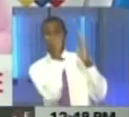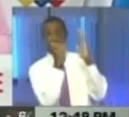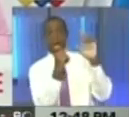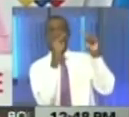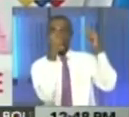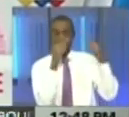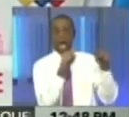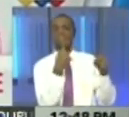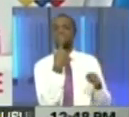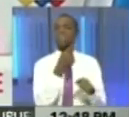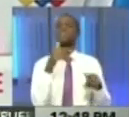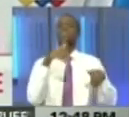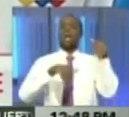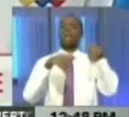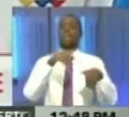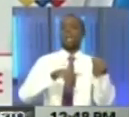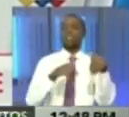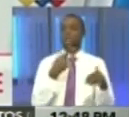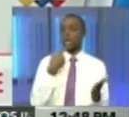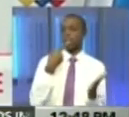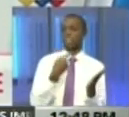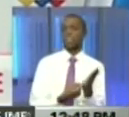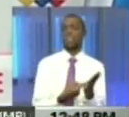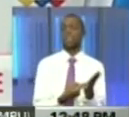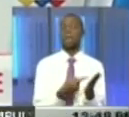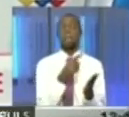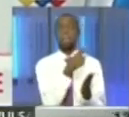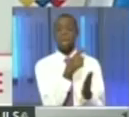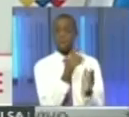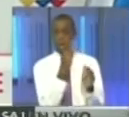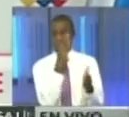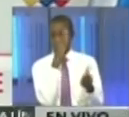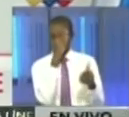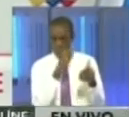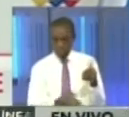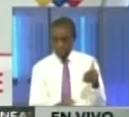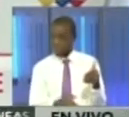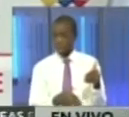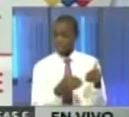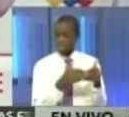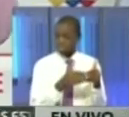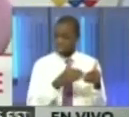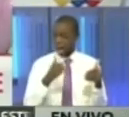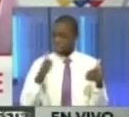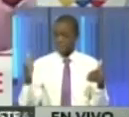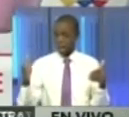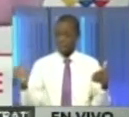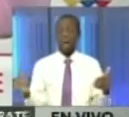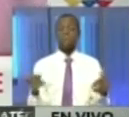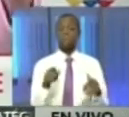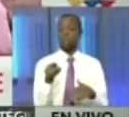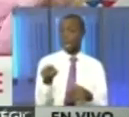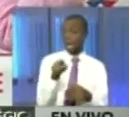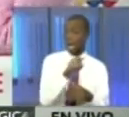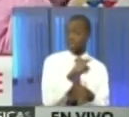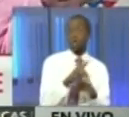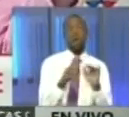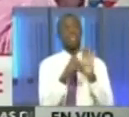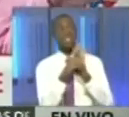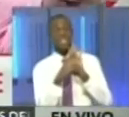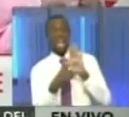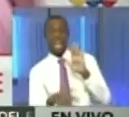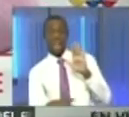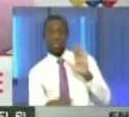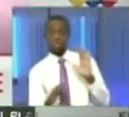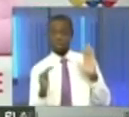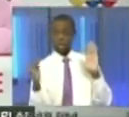Pero va más allá, porque entonces, para garantizar estos derechos que está consagrando y estos